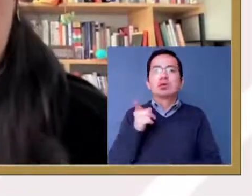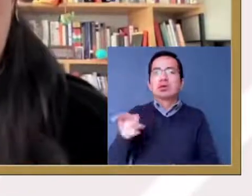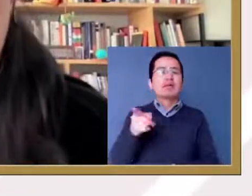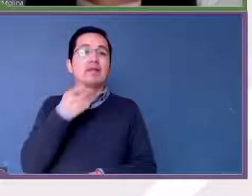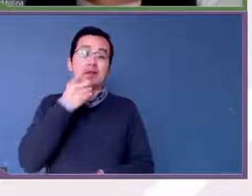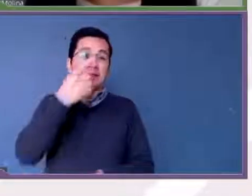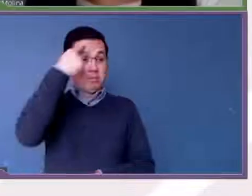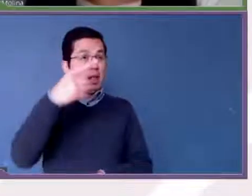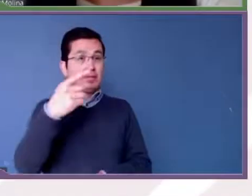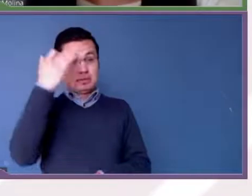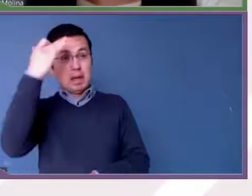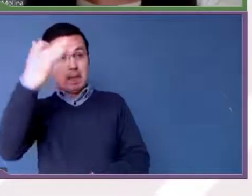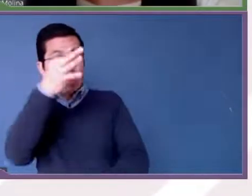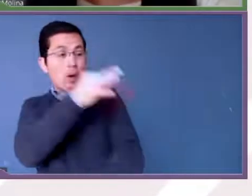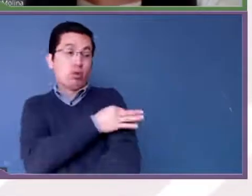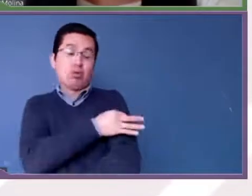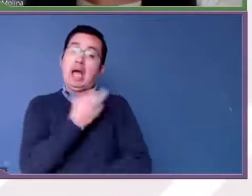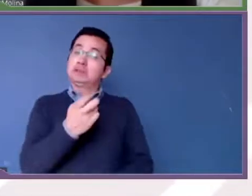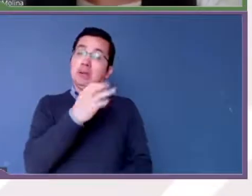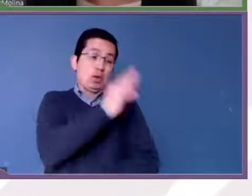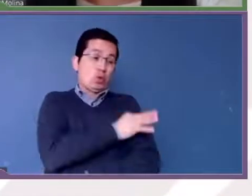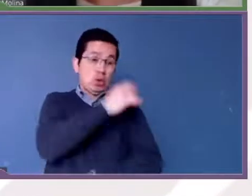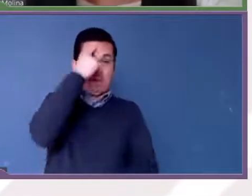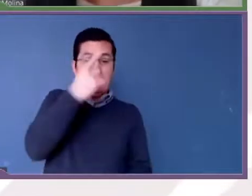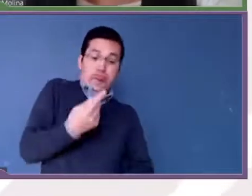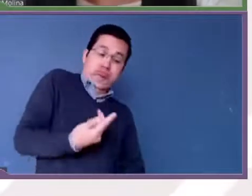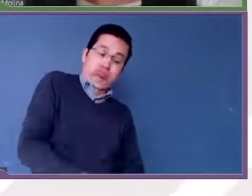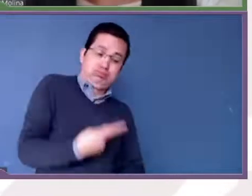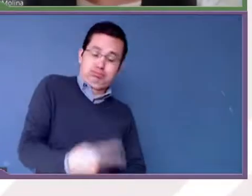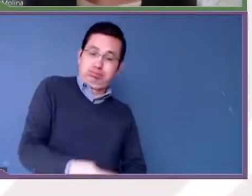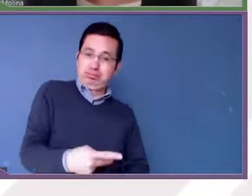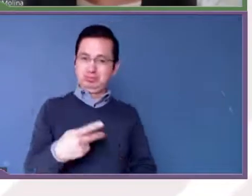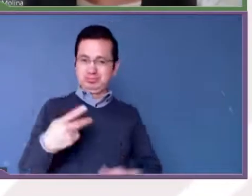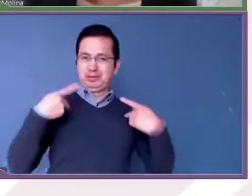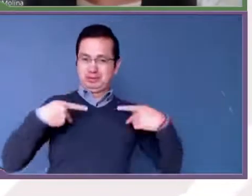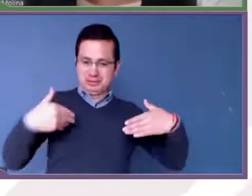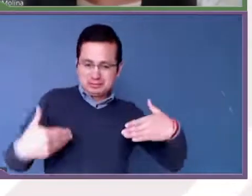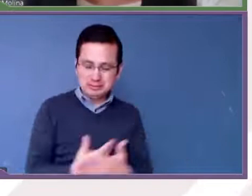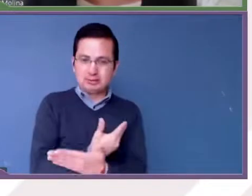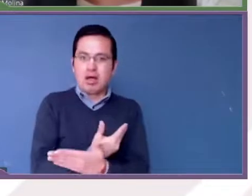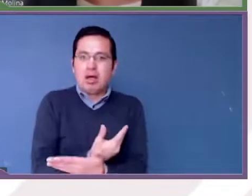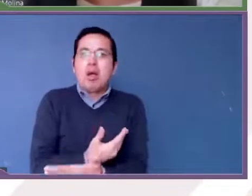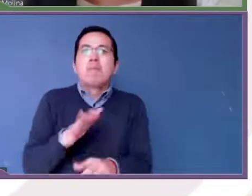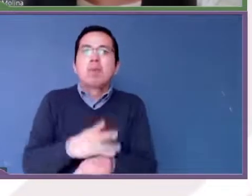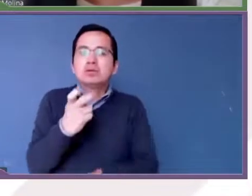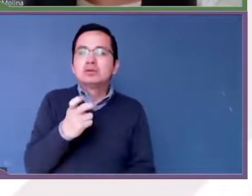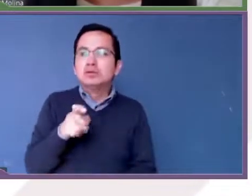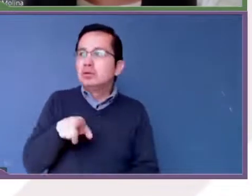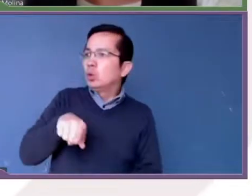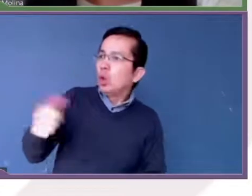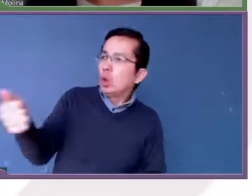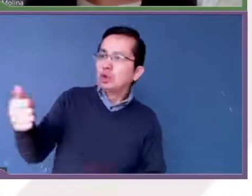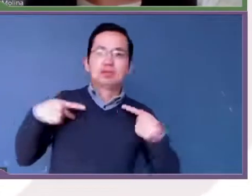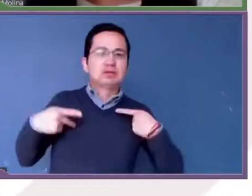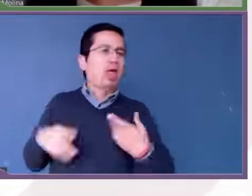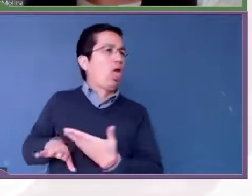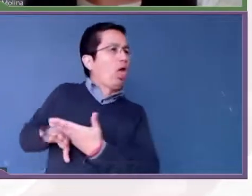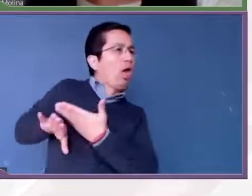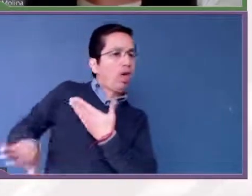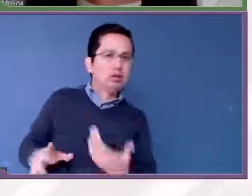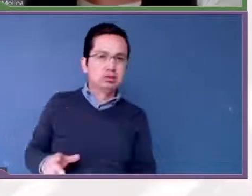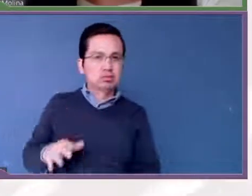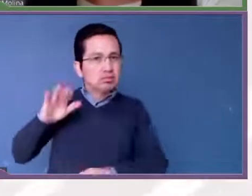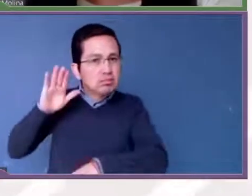comenzó a marcar una distinción que llevó a actos y fenómenos de discriminación preocupantes, problemáticos, que